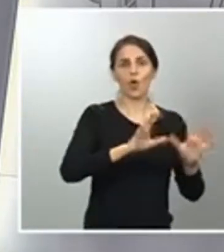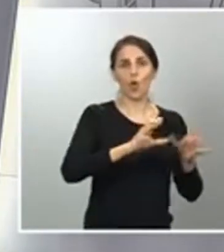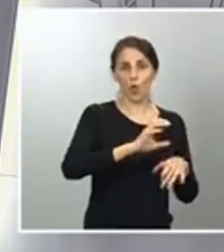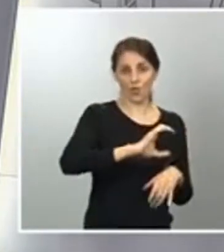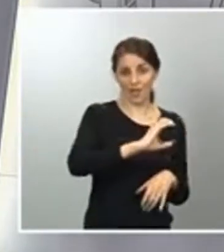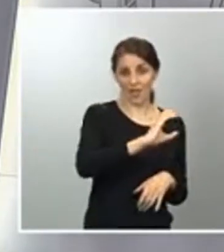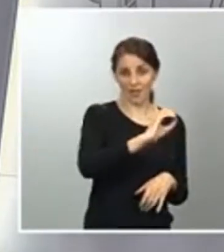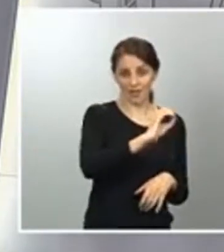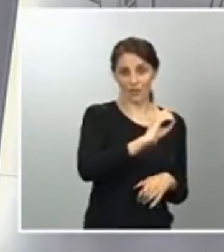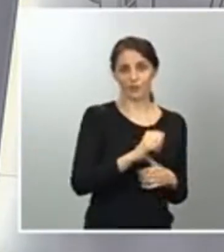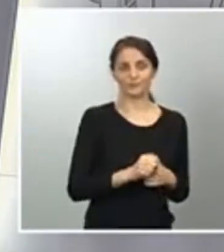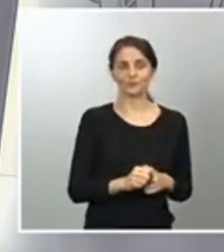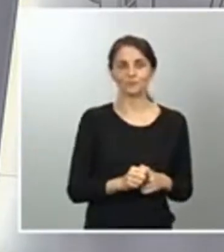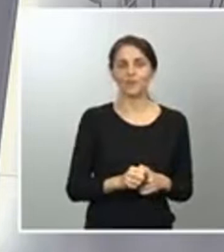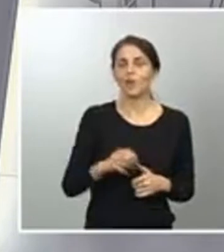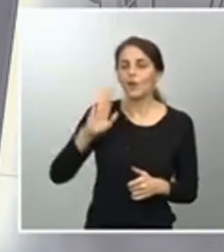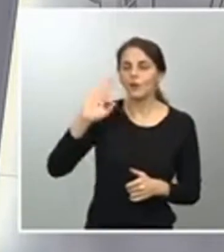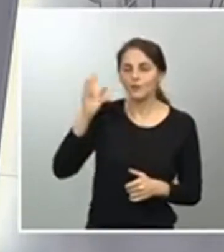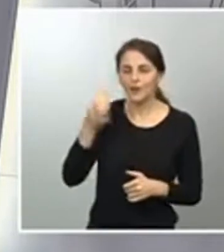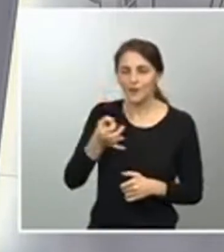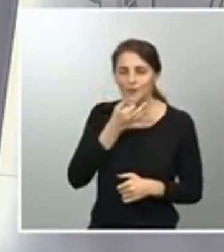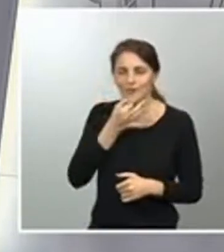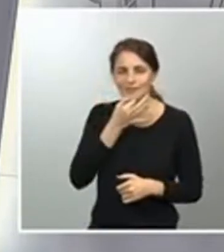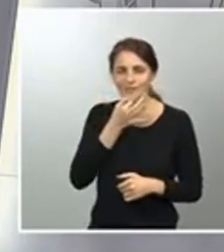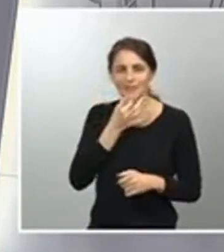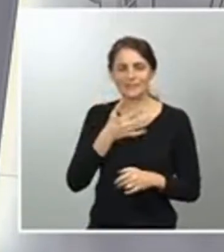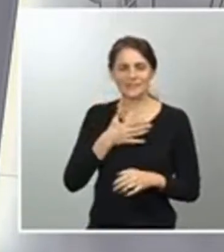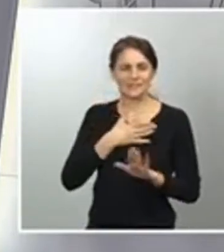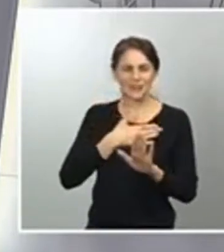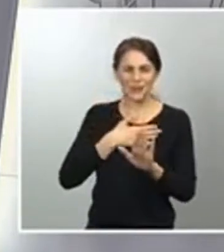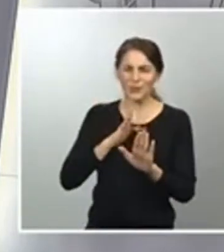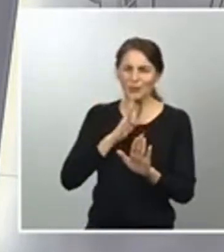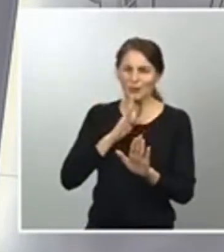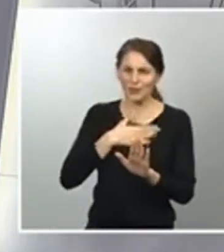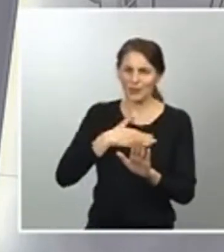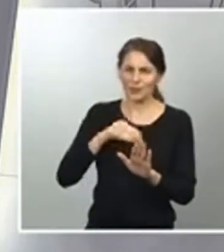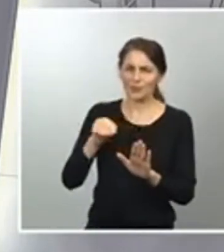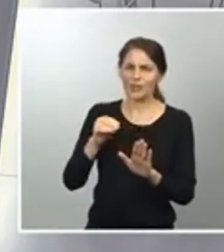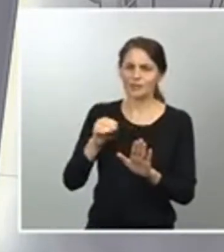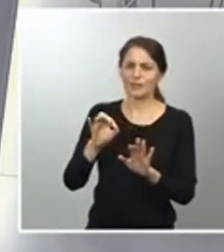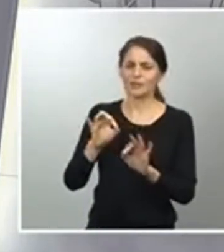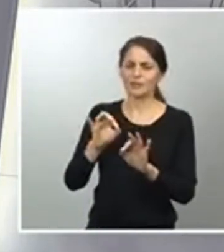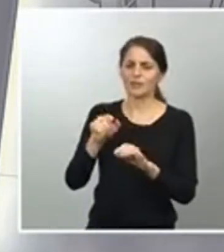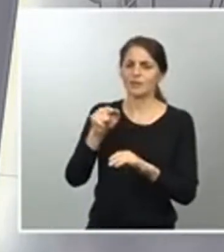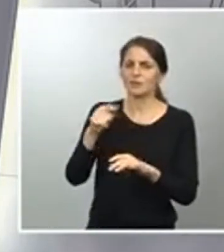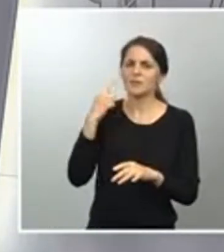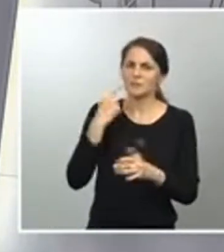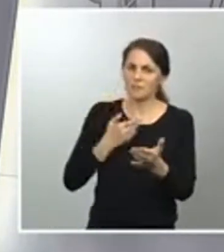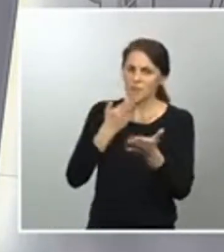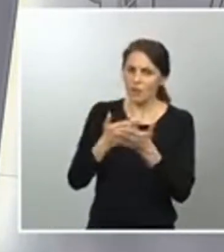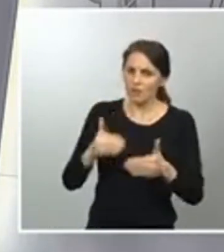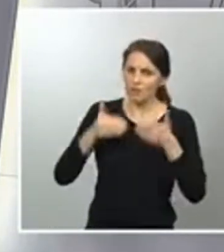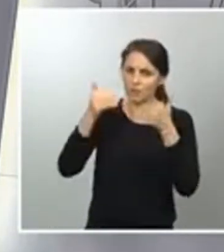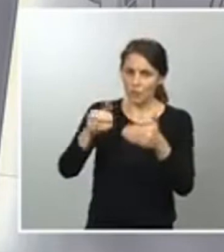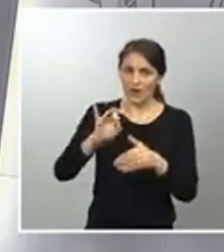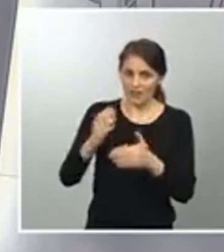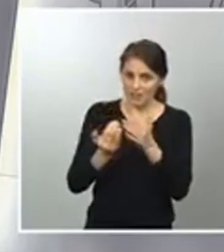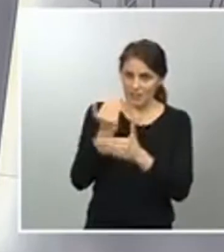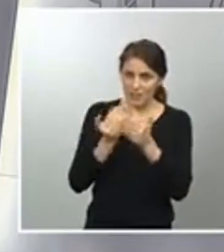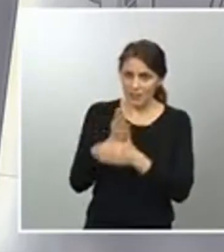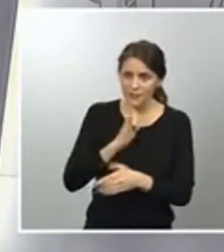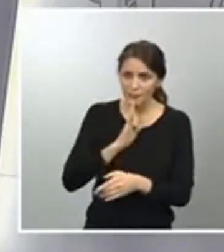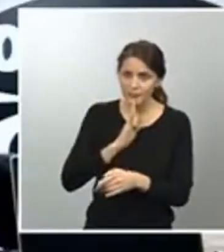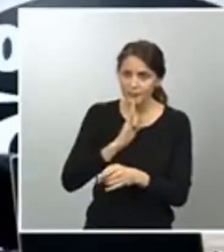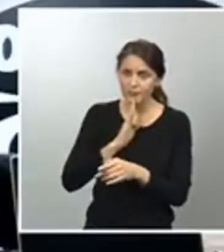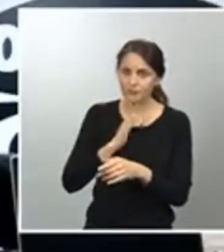de nada, presidente, una aclaración. Acaba de comentar que se va a pedir una prórroga de 15 días para el estado de alarma. ¿Significa eso que en